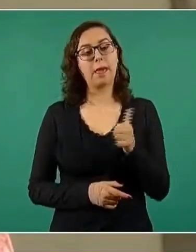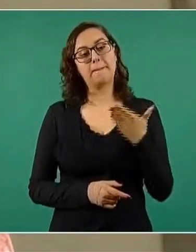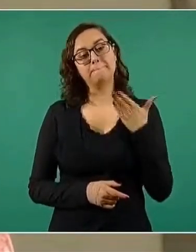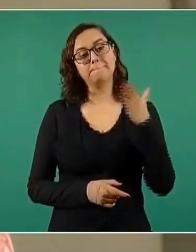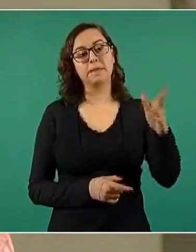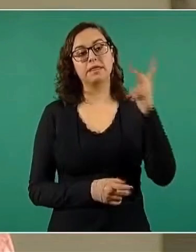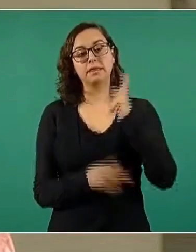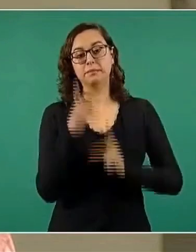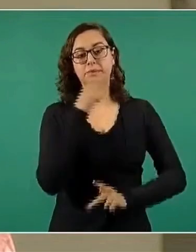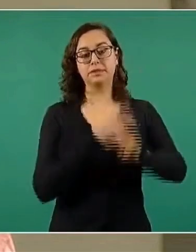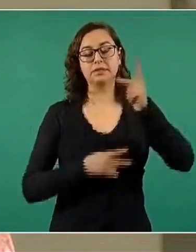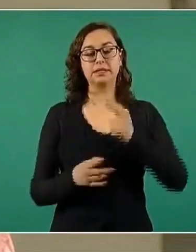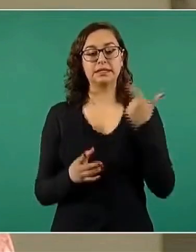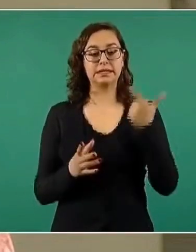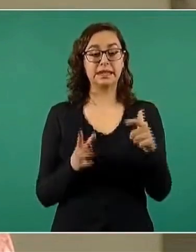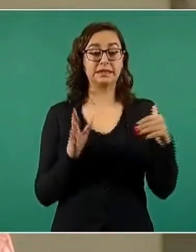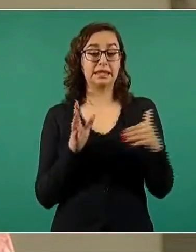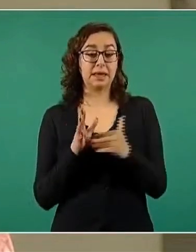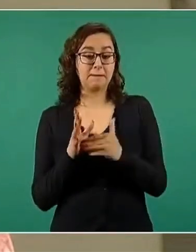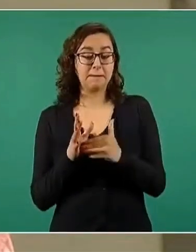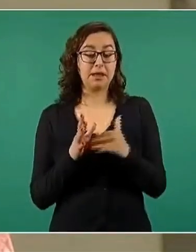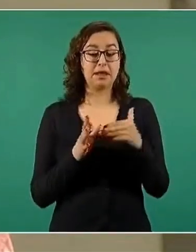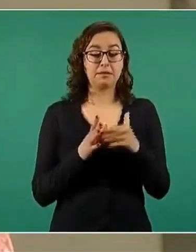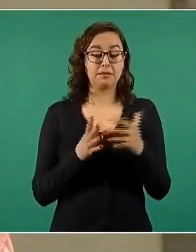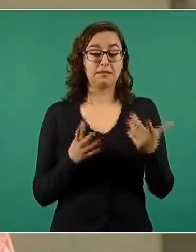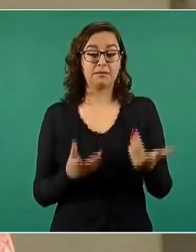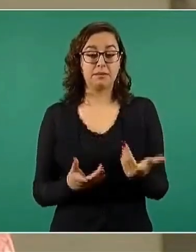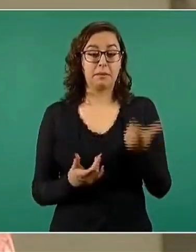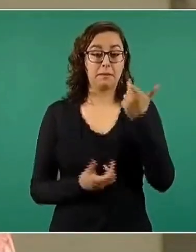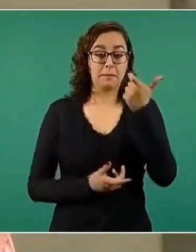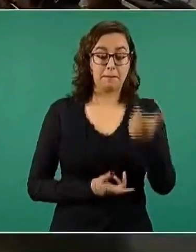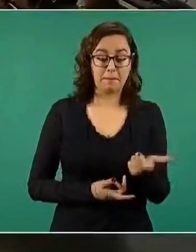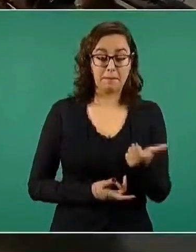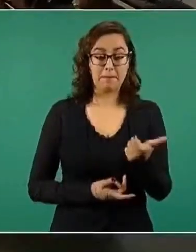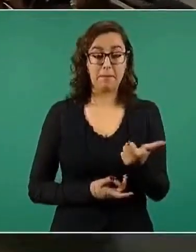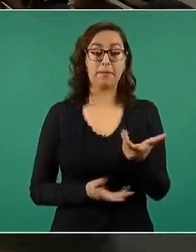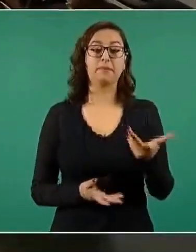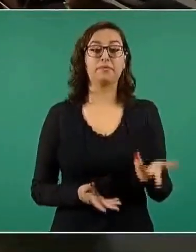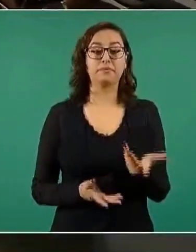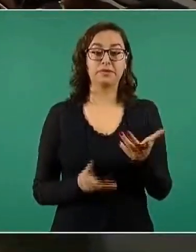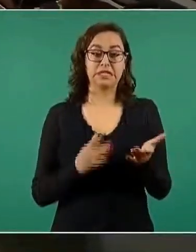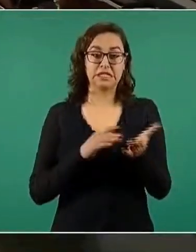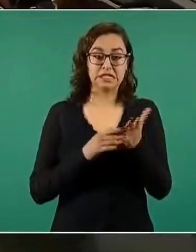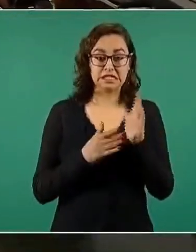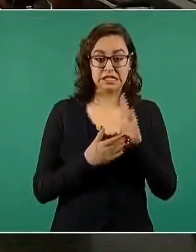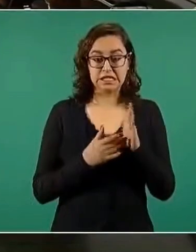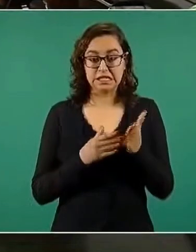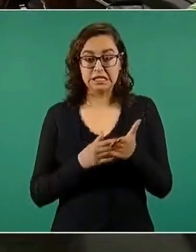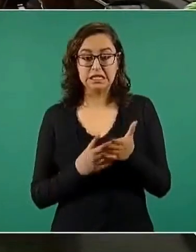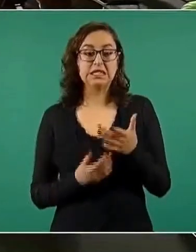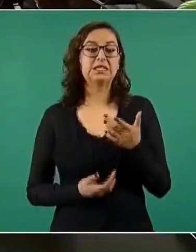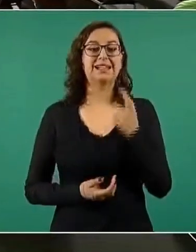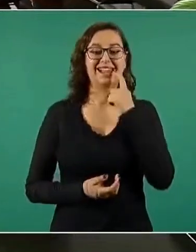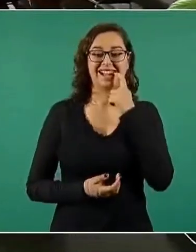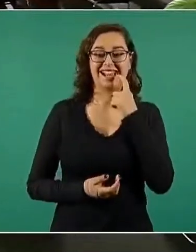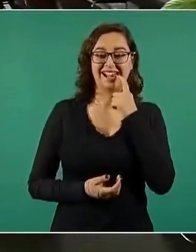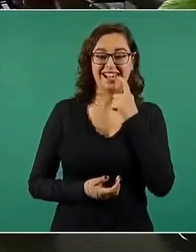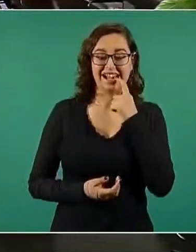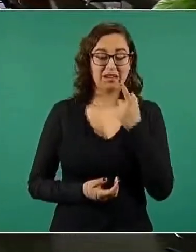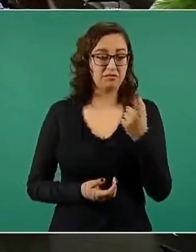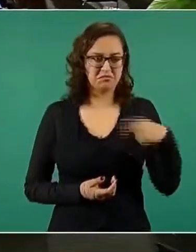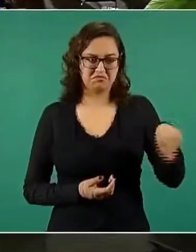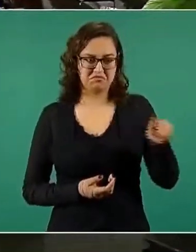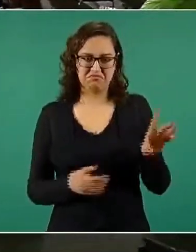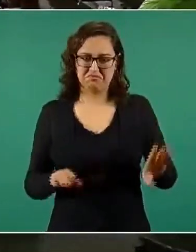de 7,244 millones de pesos, aprobado con artimañas corruptas al mero estilo de las mafias del